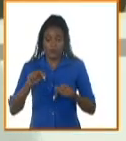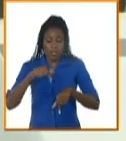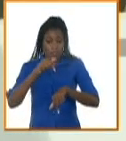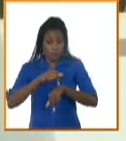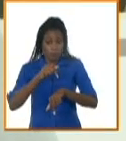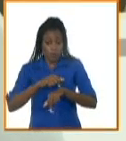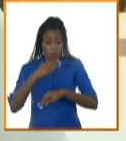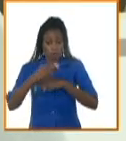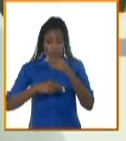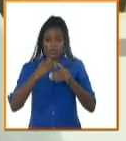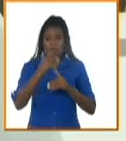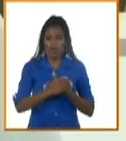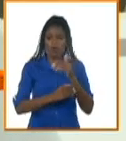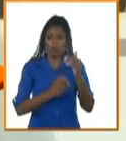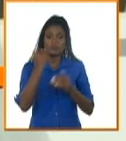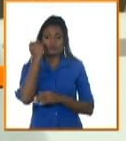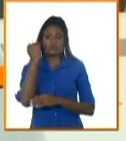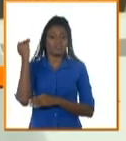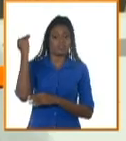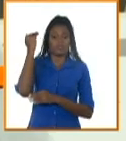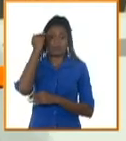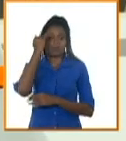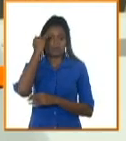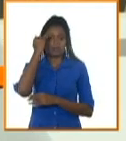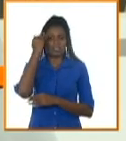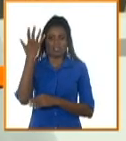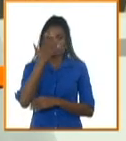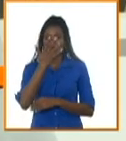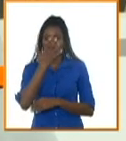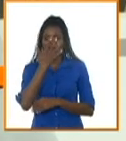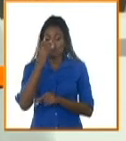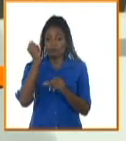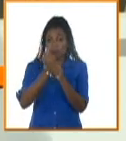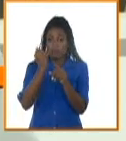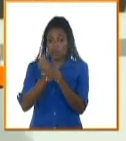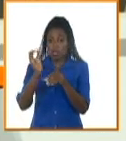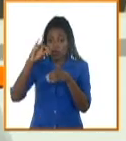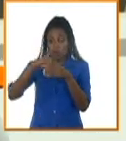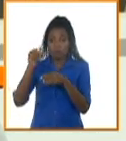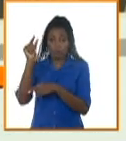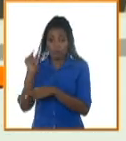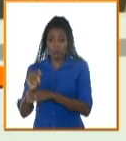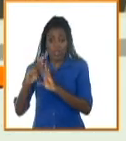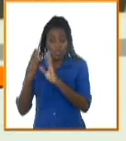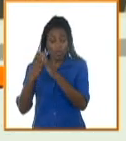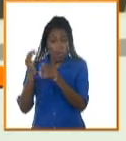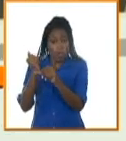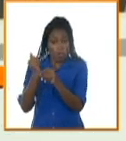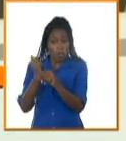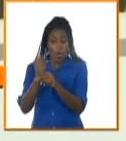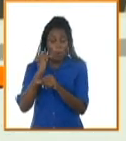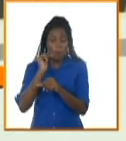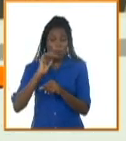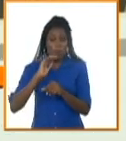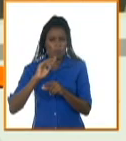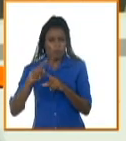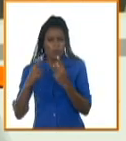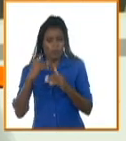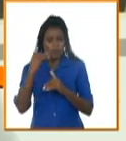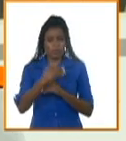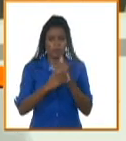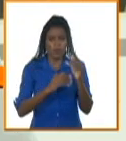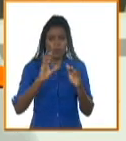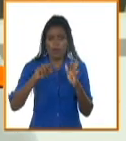haciendo proceso de capacitación a los actores económicos a todos los actores económicos porque este proceso abarca tanto